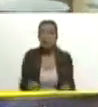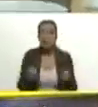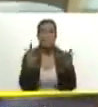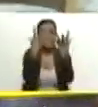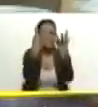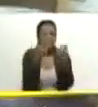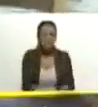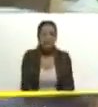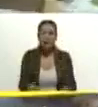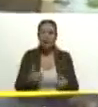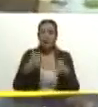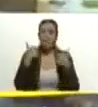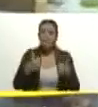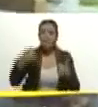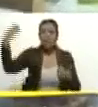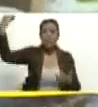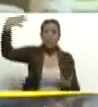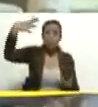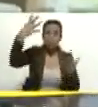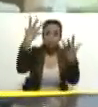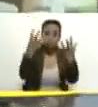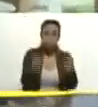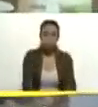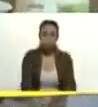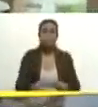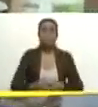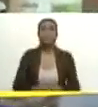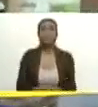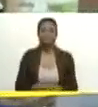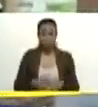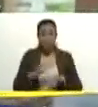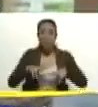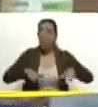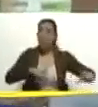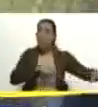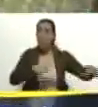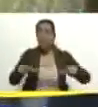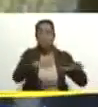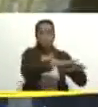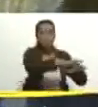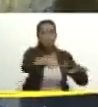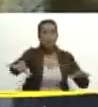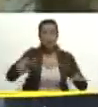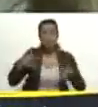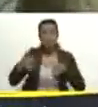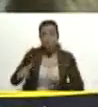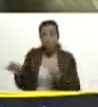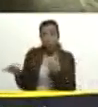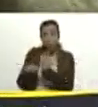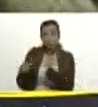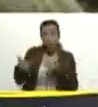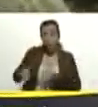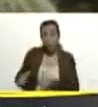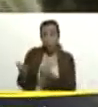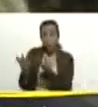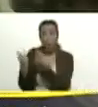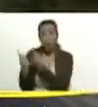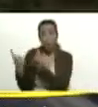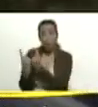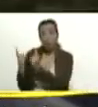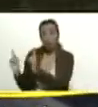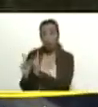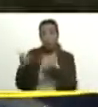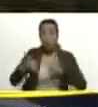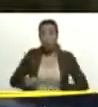Correcto. Debe estar. Y bueno, yo me tengo montado mi parcelita de café. ¿Ese es mi hijo? ¿Tú eres tu hijo? Sí. ¿Ah? Junior, el